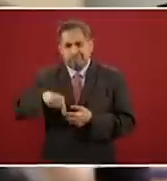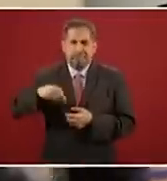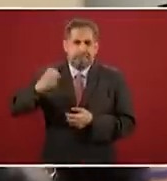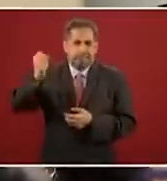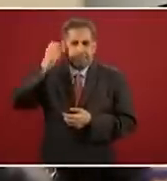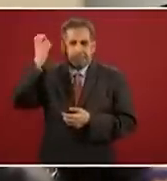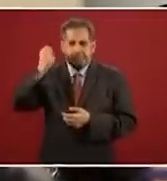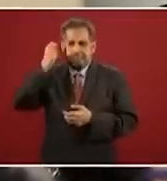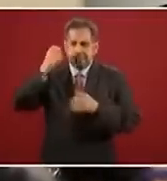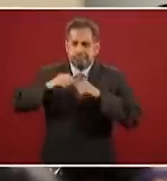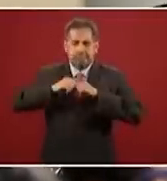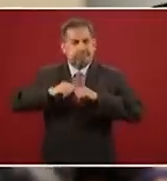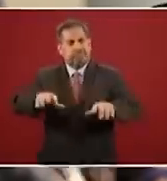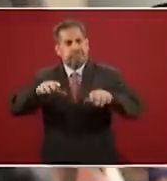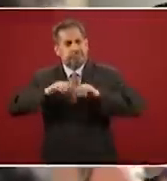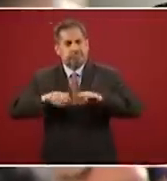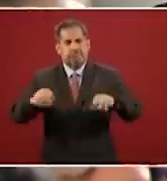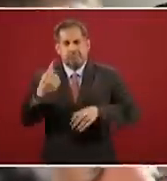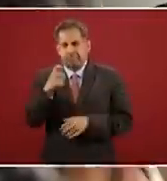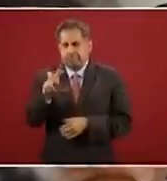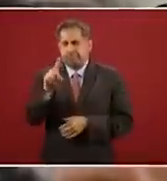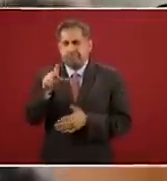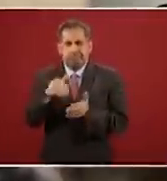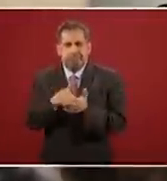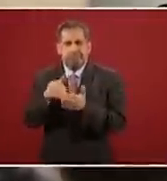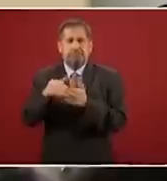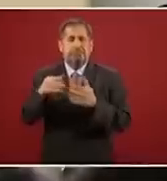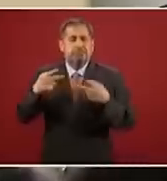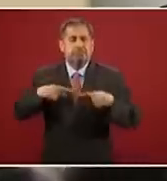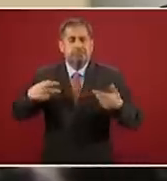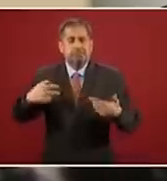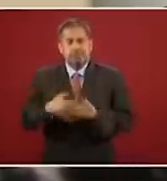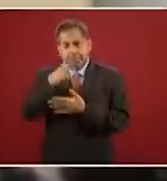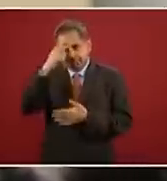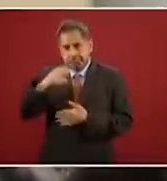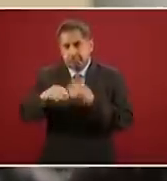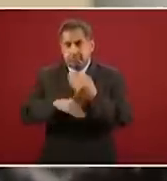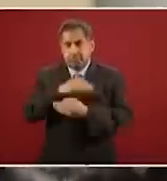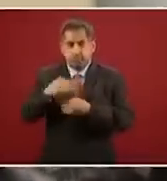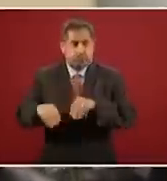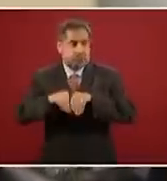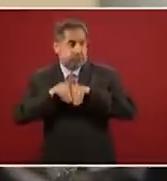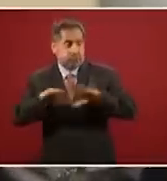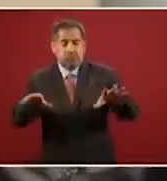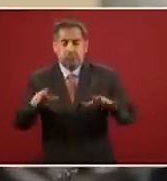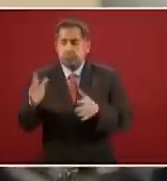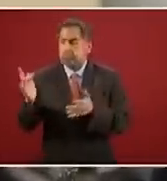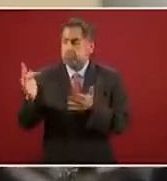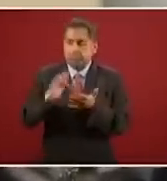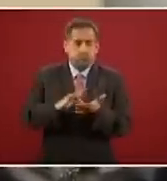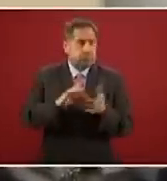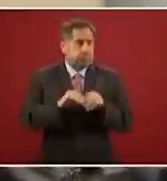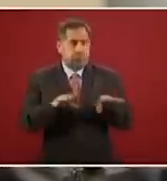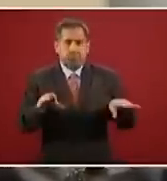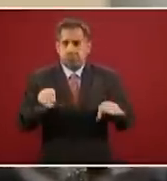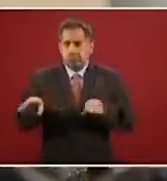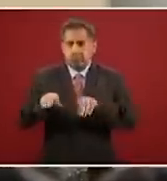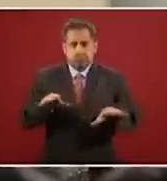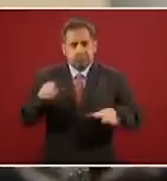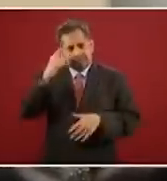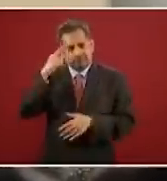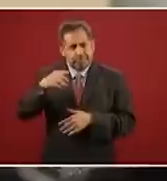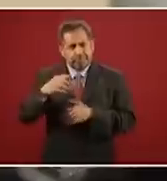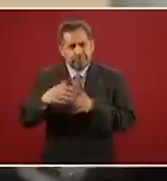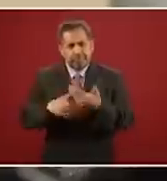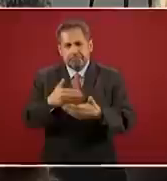conferencias le lleguen a los 130 millones de mexicanos, incluyendo también a todos los medios de comunicación, ¿no? que ayuden a lograr esa